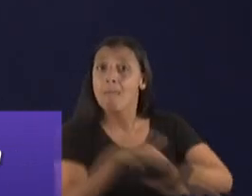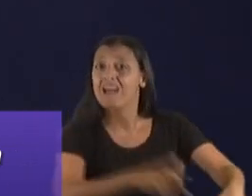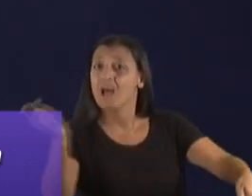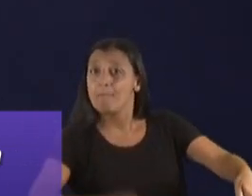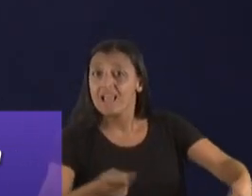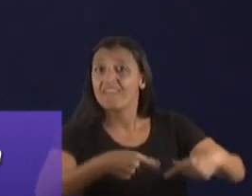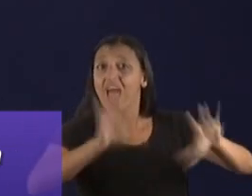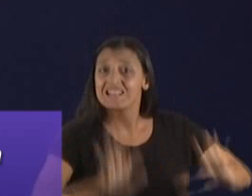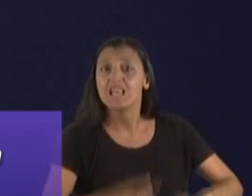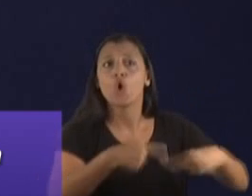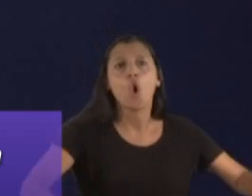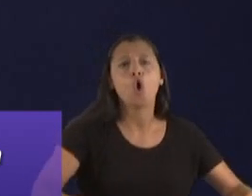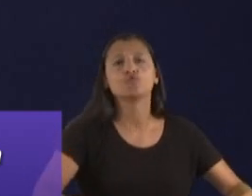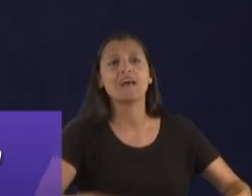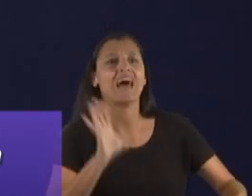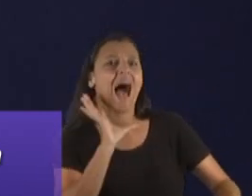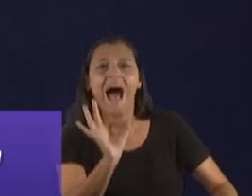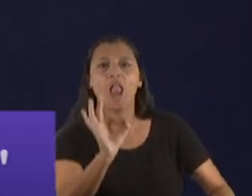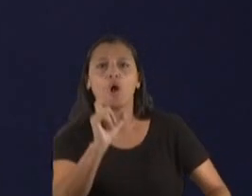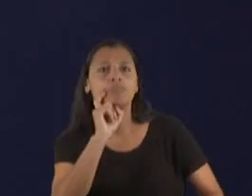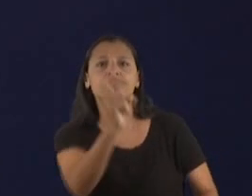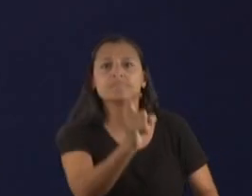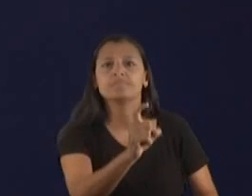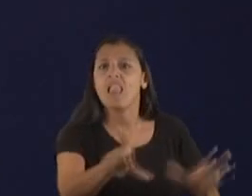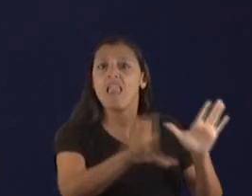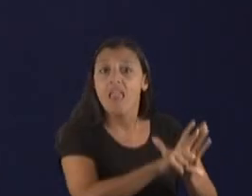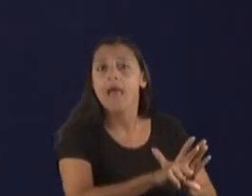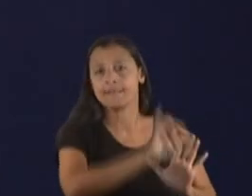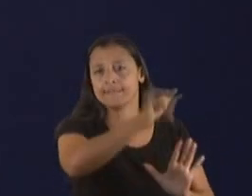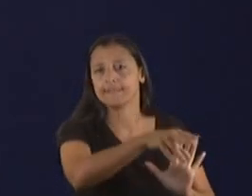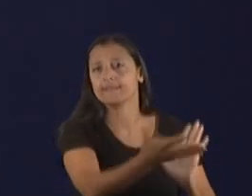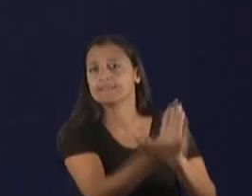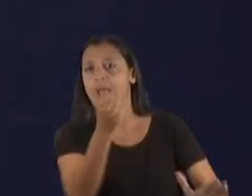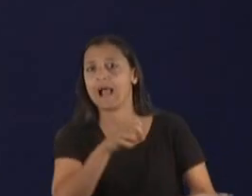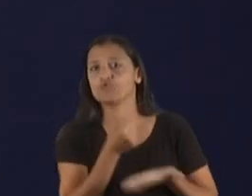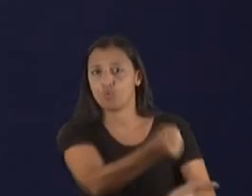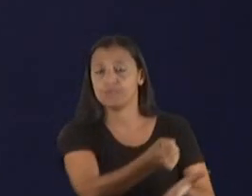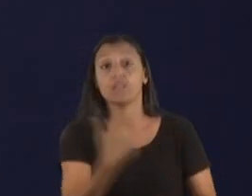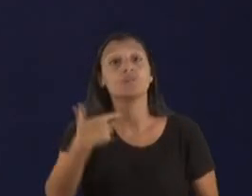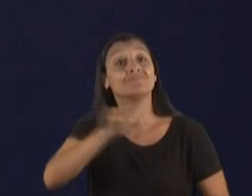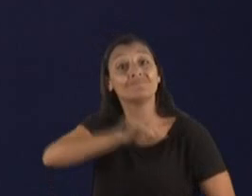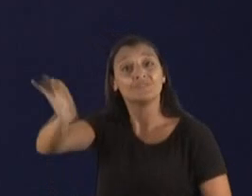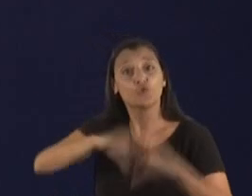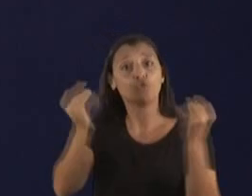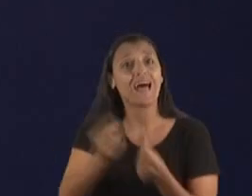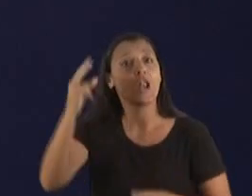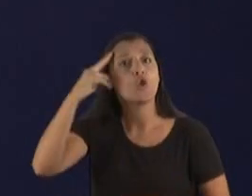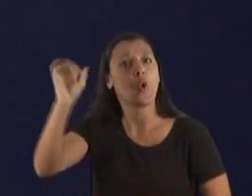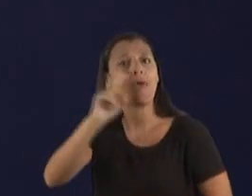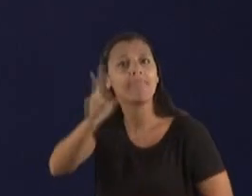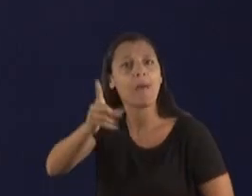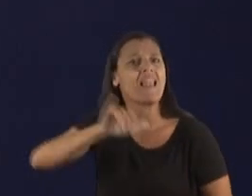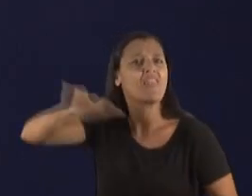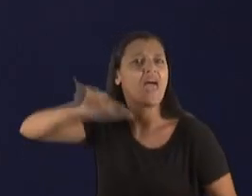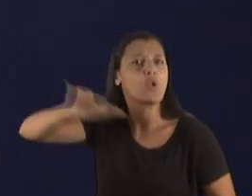marcha alguna ilegalidad. Así que efectivamente una línea que ya ha recibido casi 90.000 denuncias